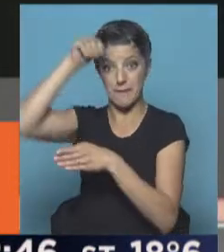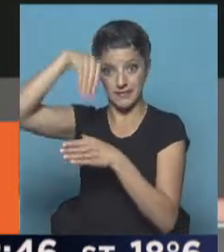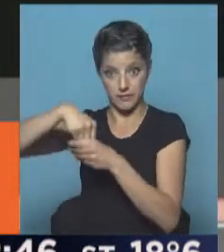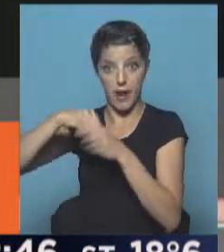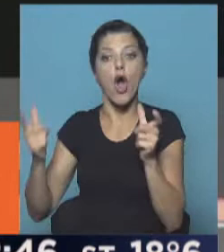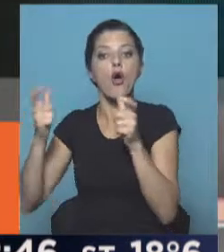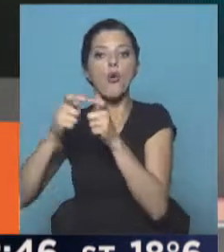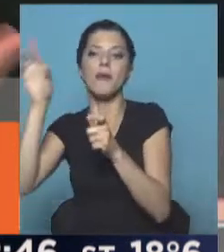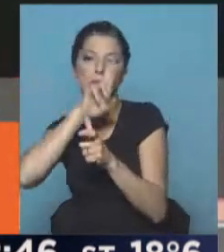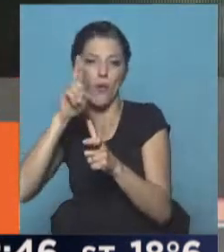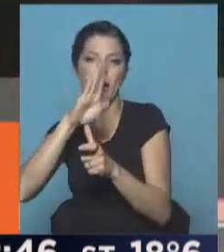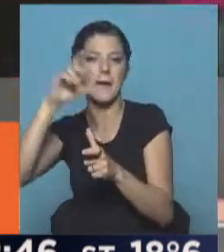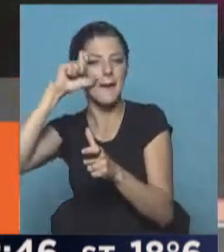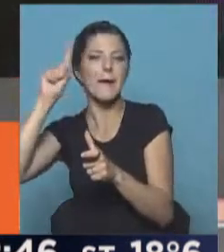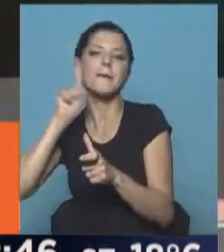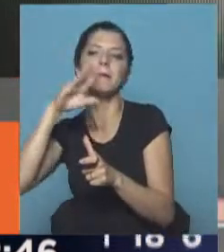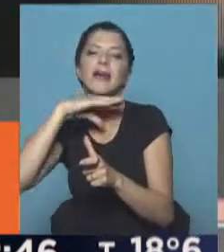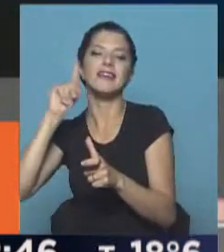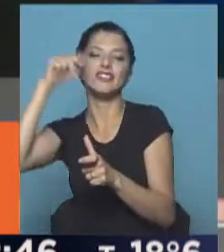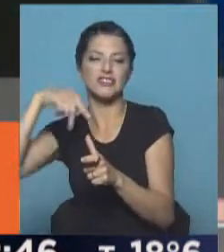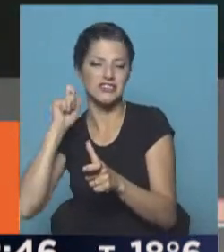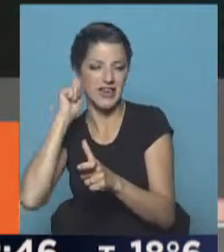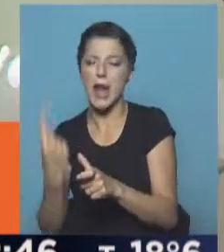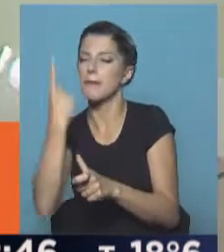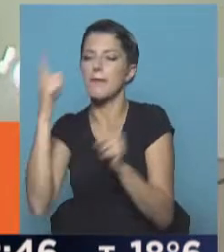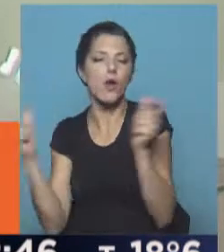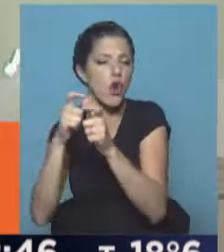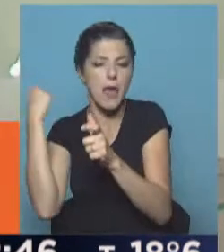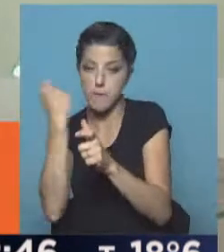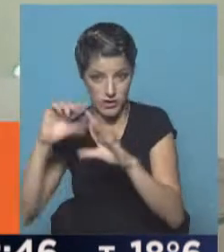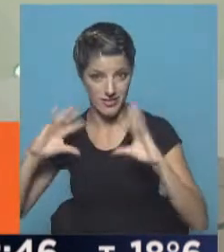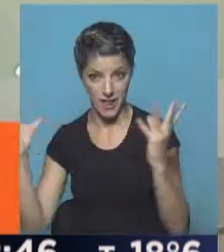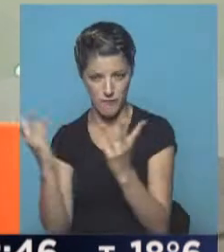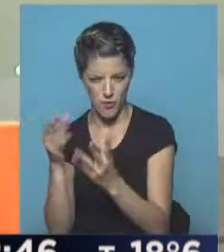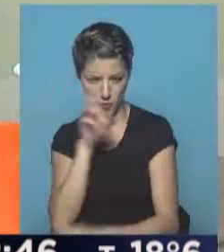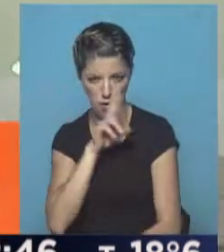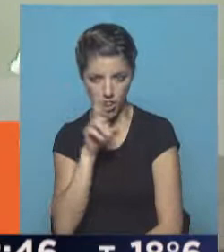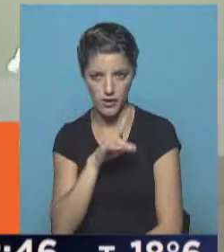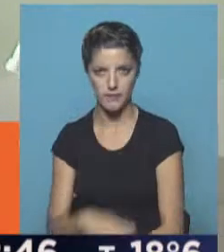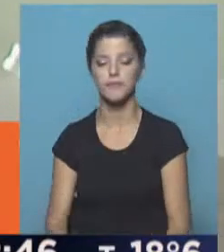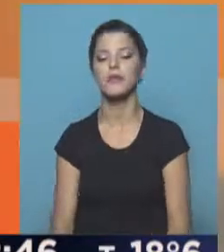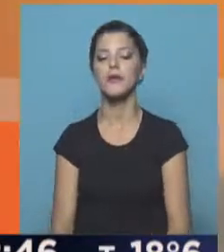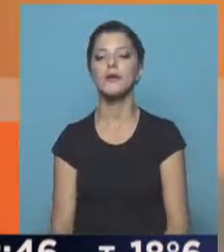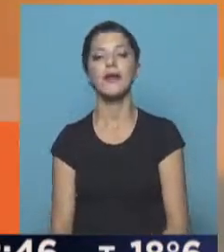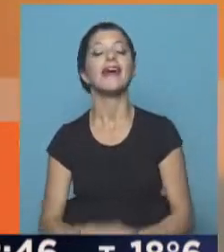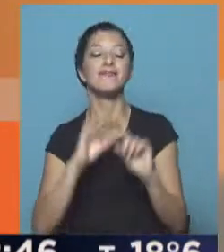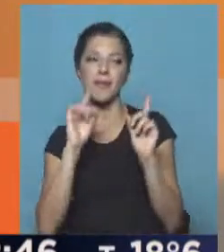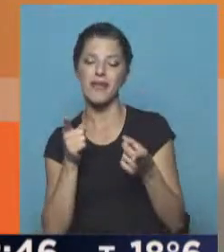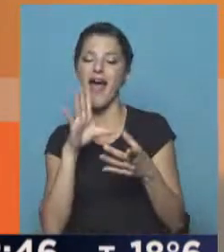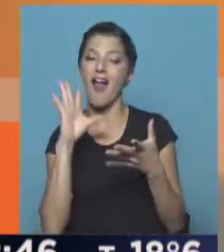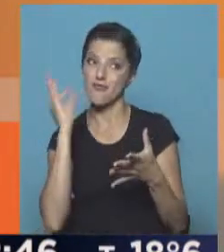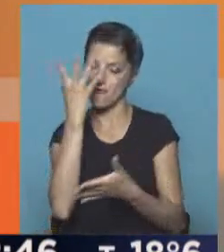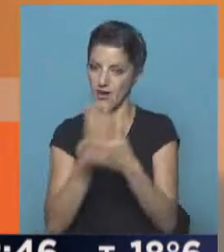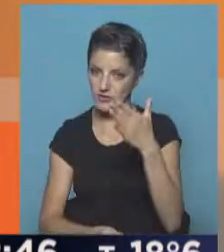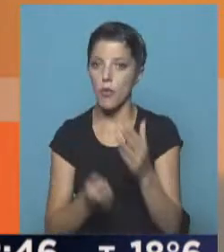cumbre de la mujer de Beijing, sí, que es la primera gran cumbre que se recuerda, sí, ¿no? Igual Hillary tiene un fuerte agujero ahí. Cuando su